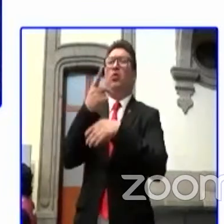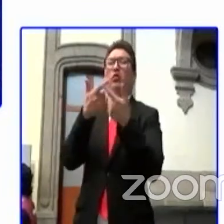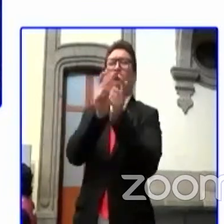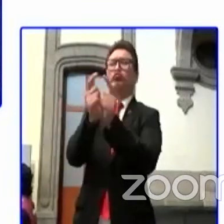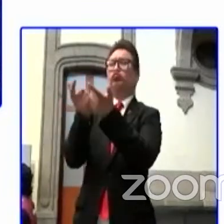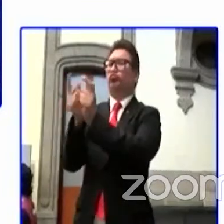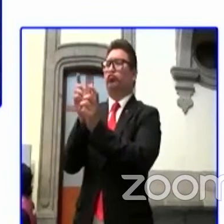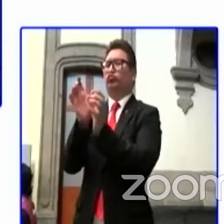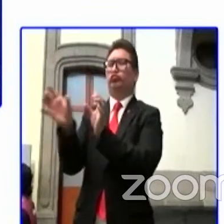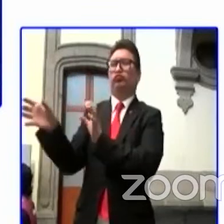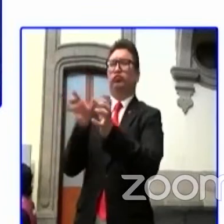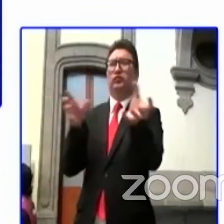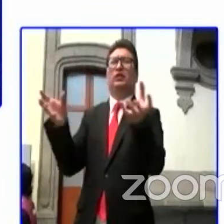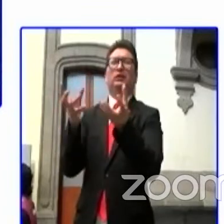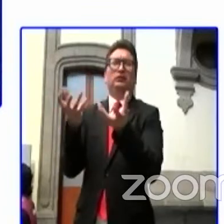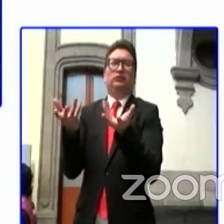grupos